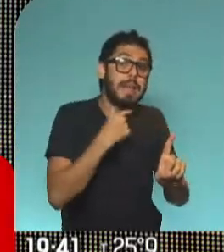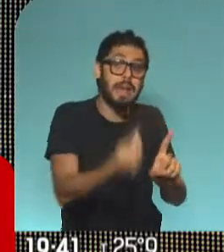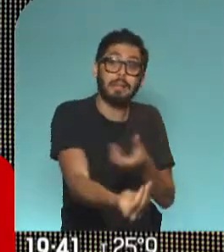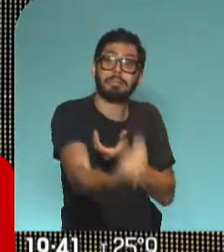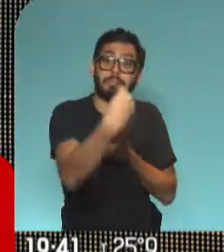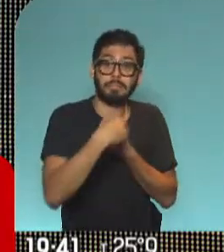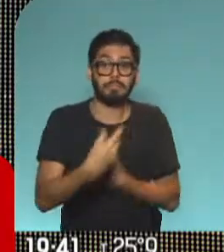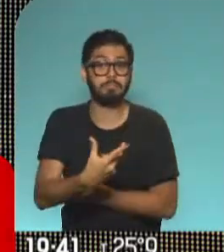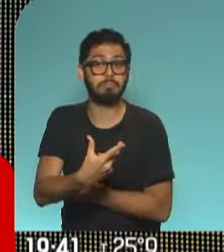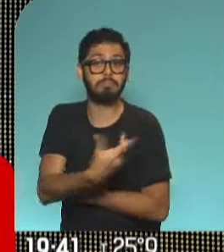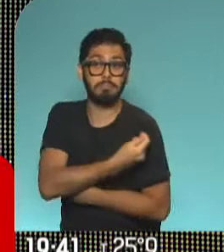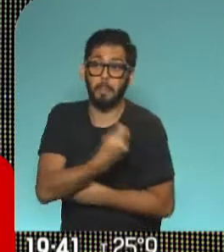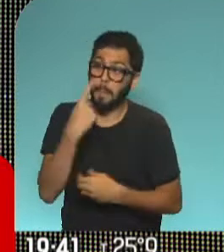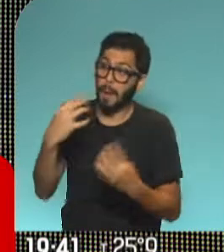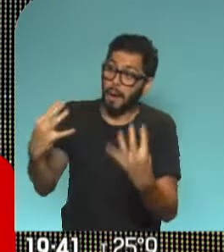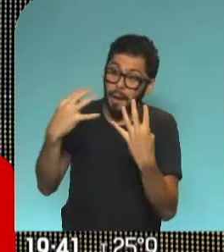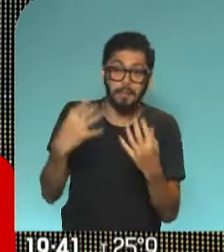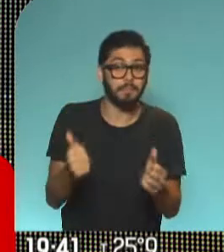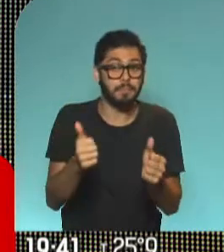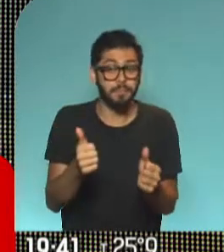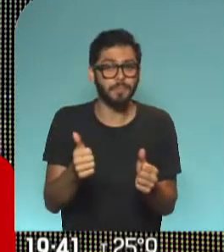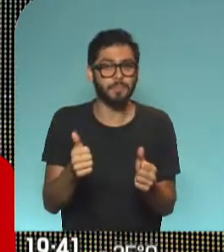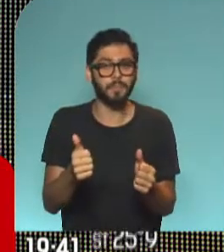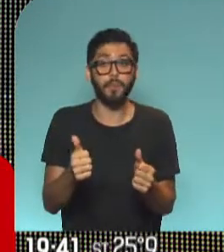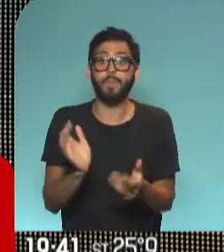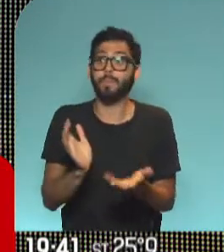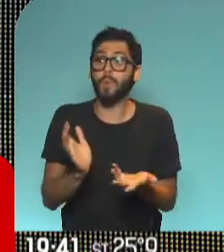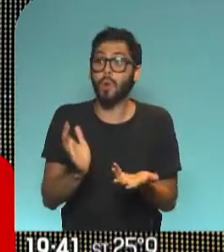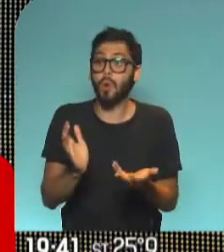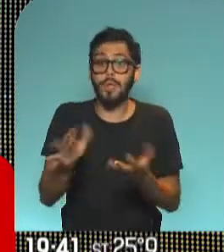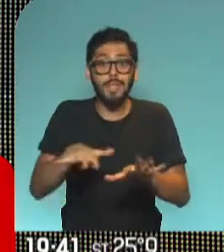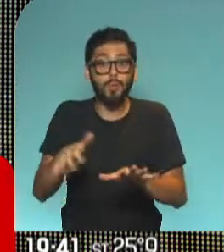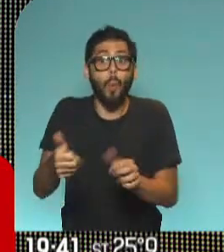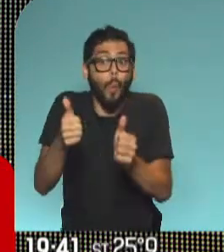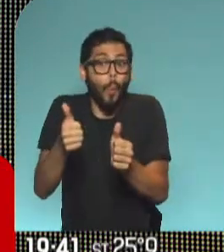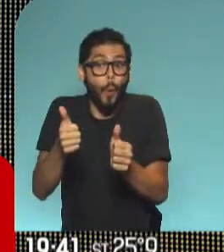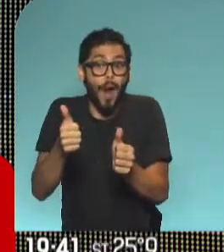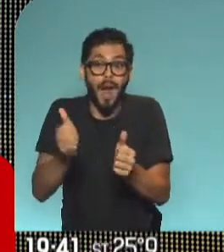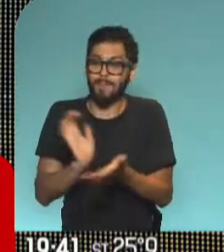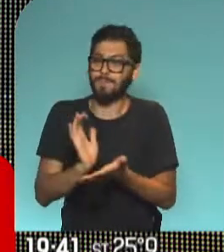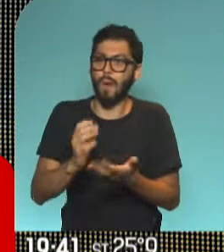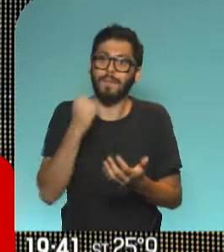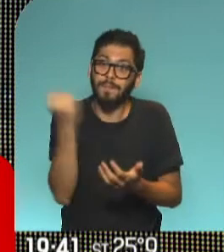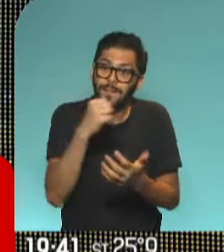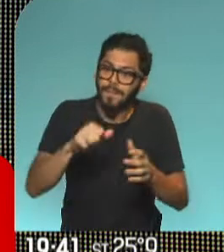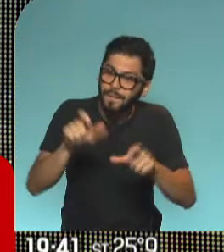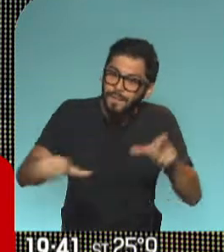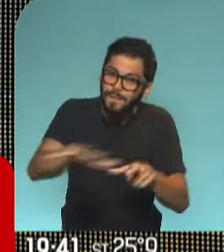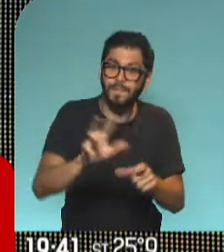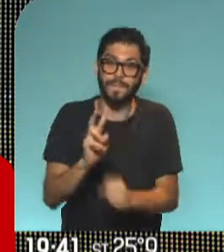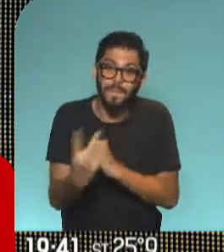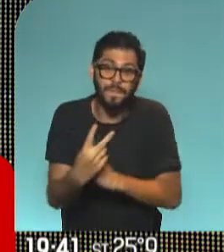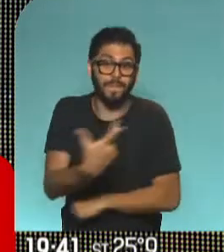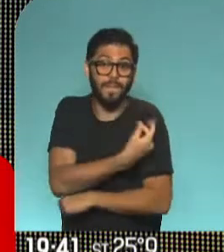para conseguir adhesión a la vacuna. Un hecho que es loable se transforma en esto. Obviamente que uno, que además de estar en